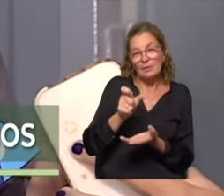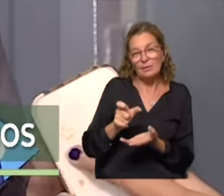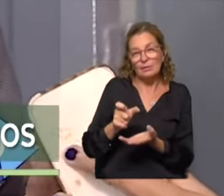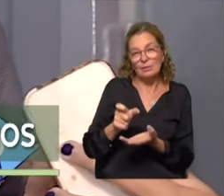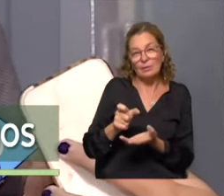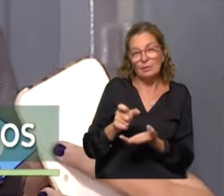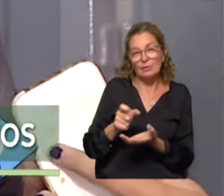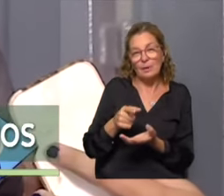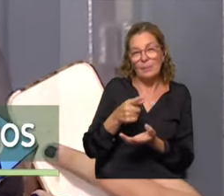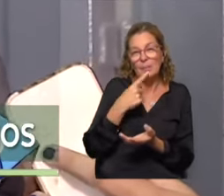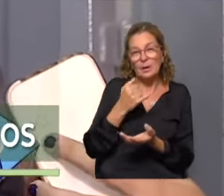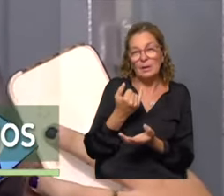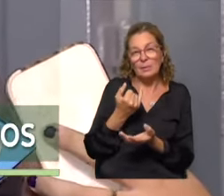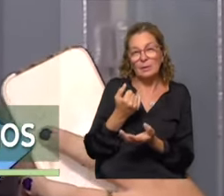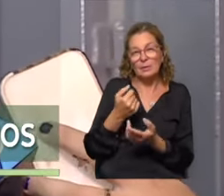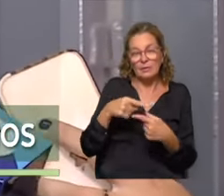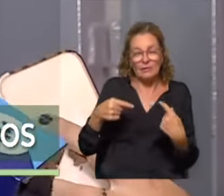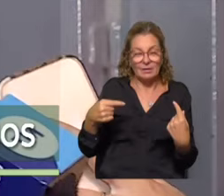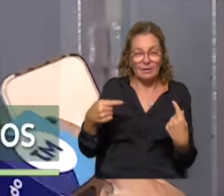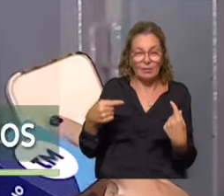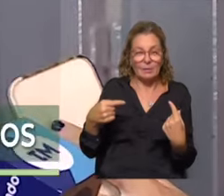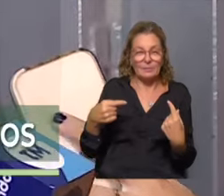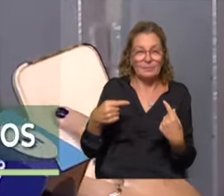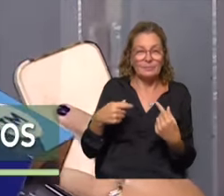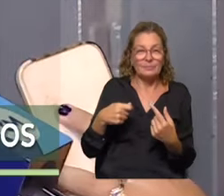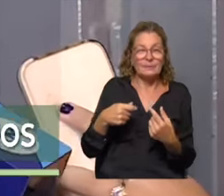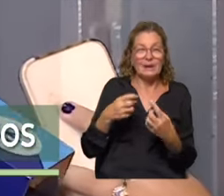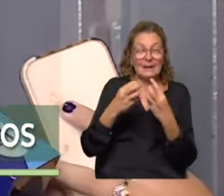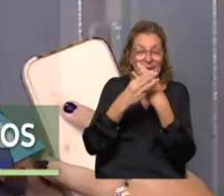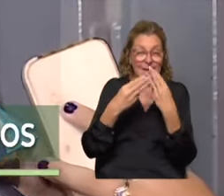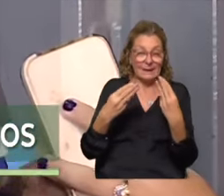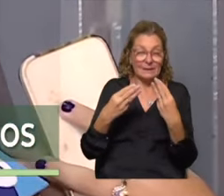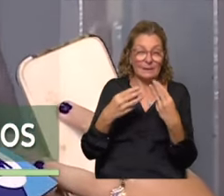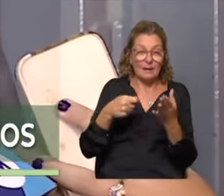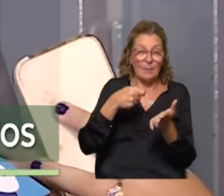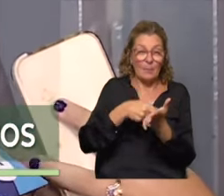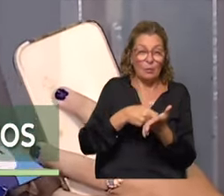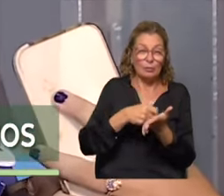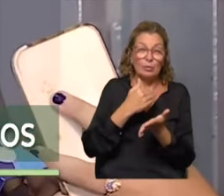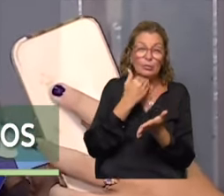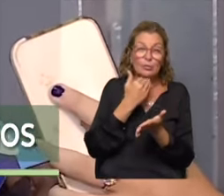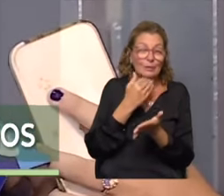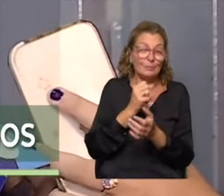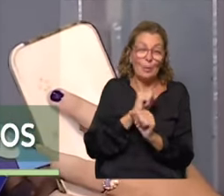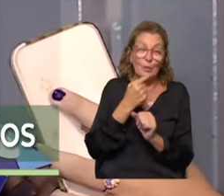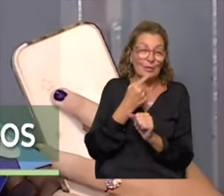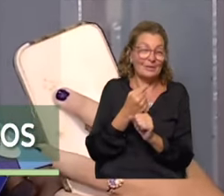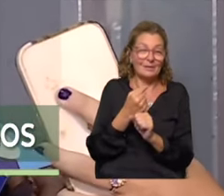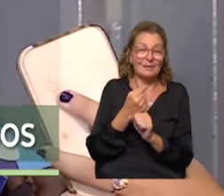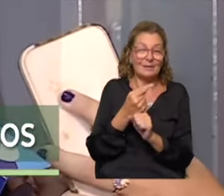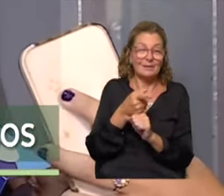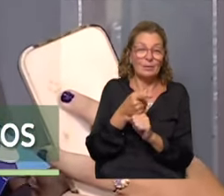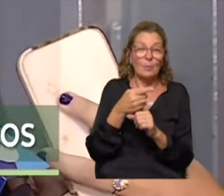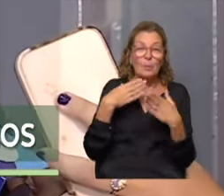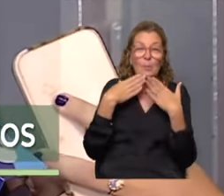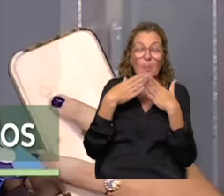eventuales tratamientos para las víctimas y de resarcimiento en general. El monto específico no se lo podría decir, eso les sugiero que se